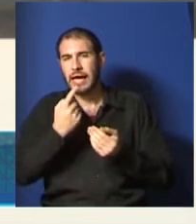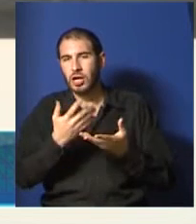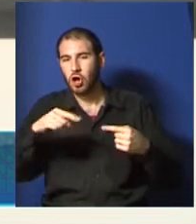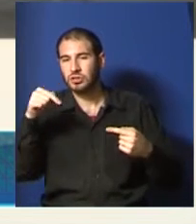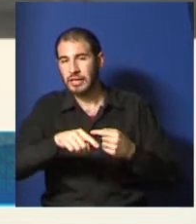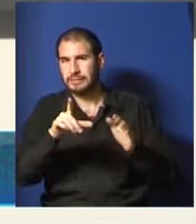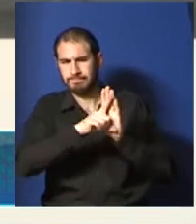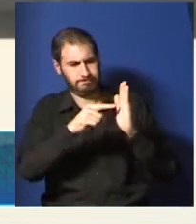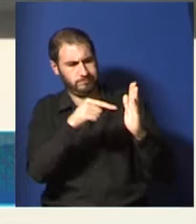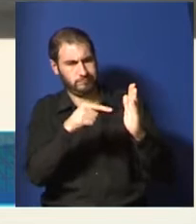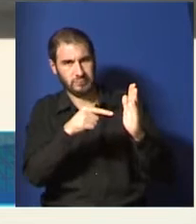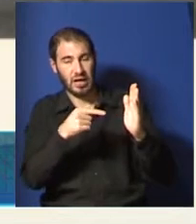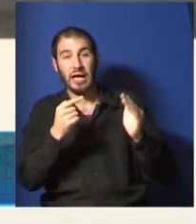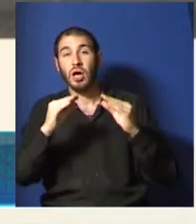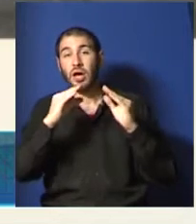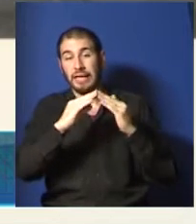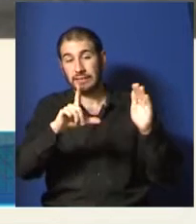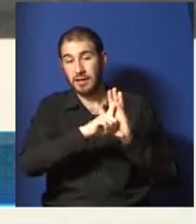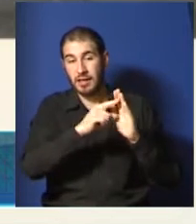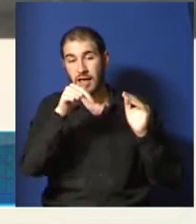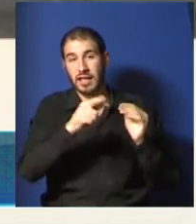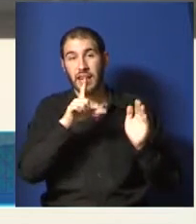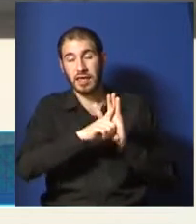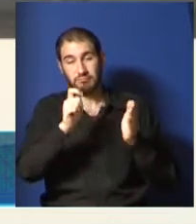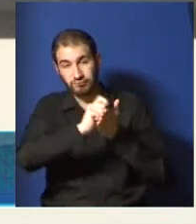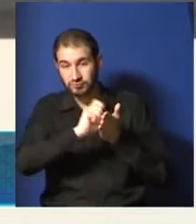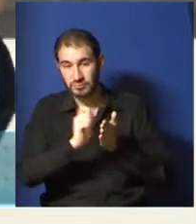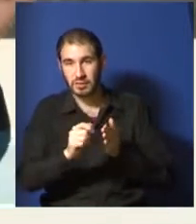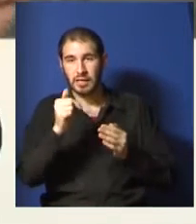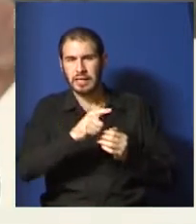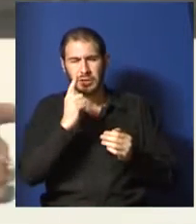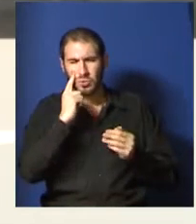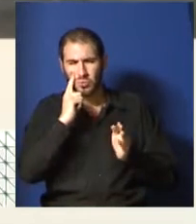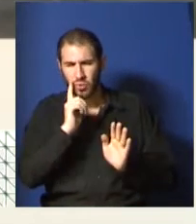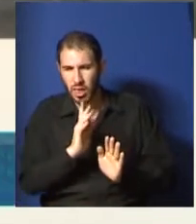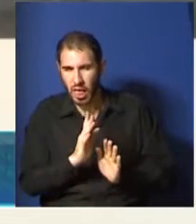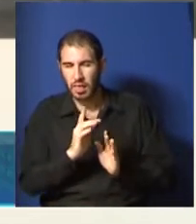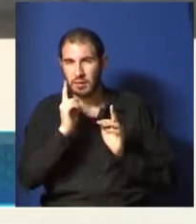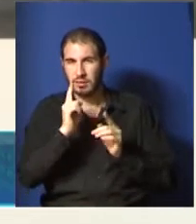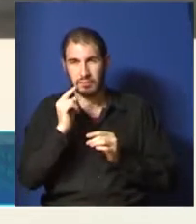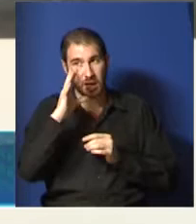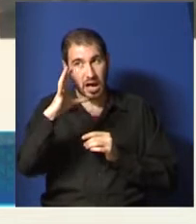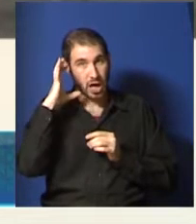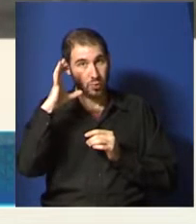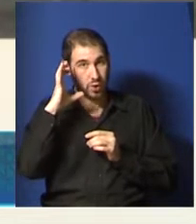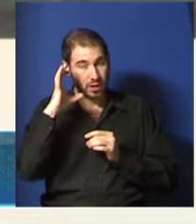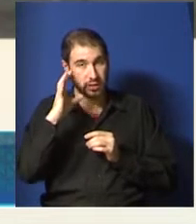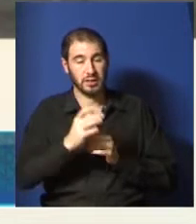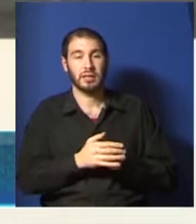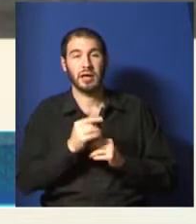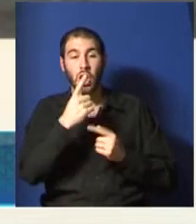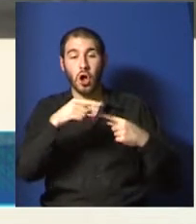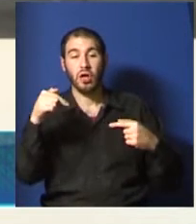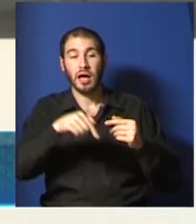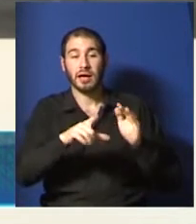esta normativa y que los legisladores, cuando dictan una ley, no pierdan de vista y, mejor dicho, estén muy atentos a lo que